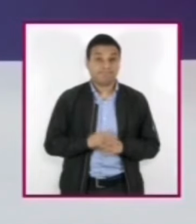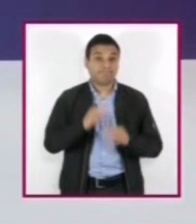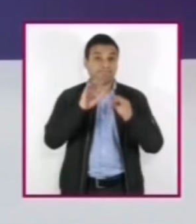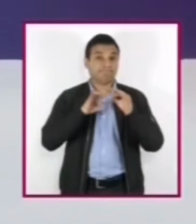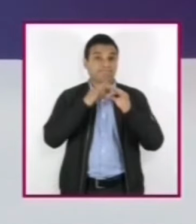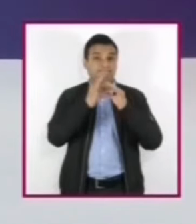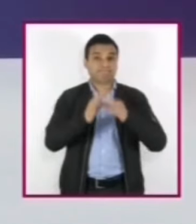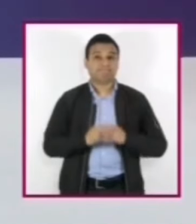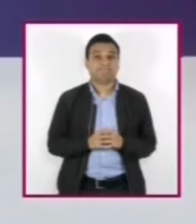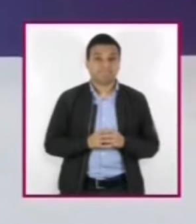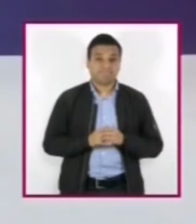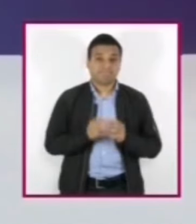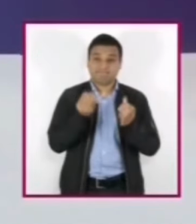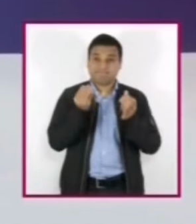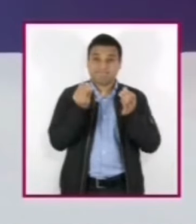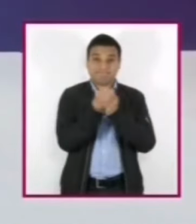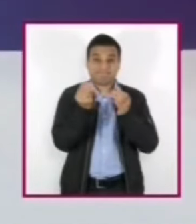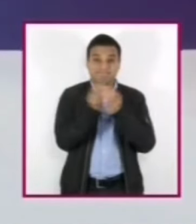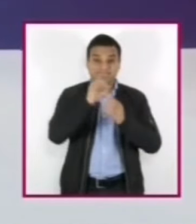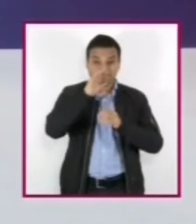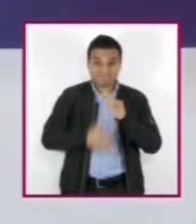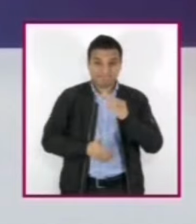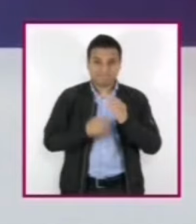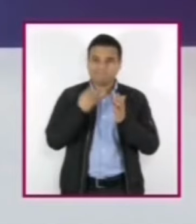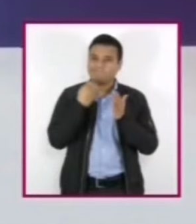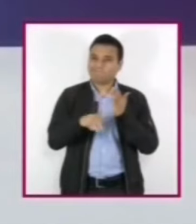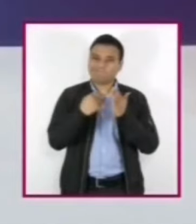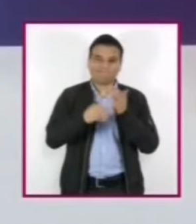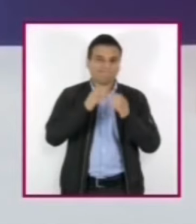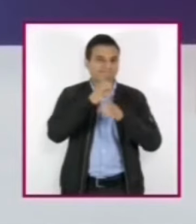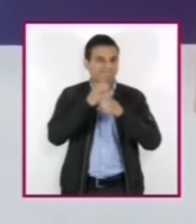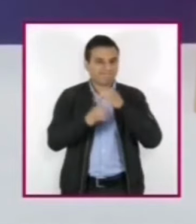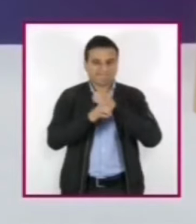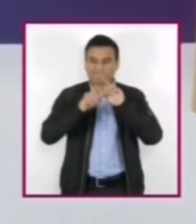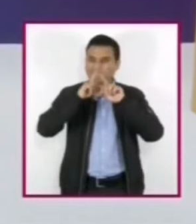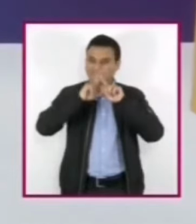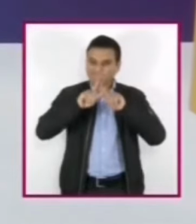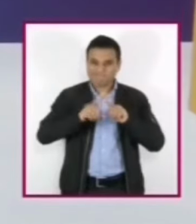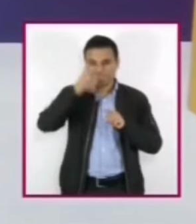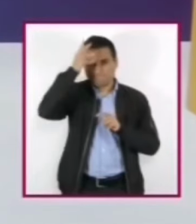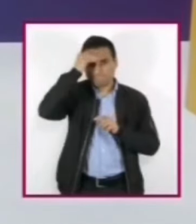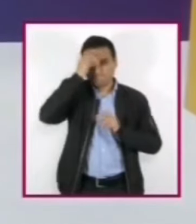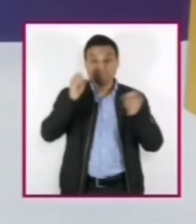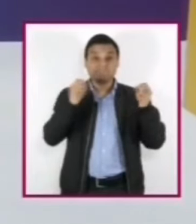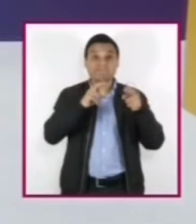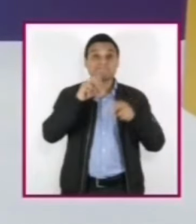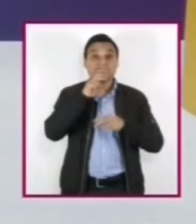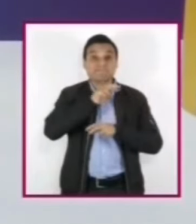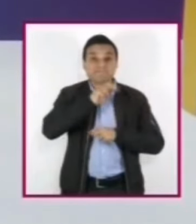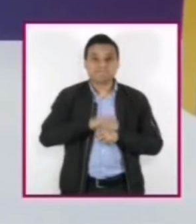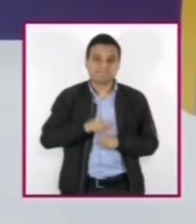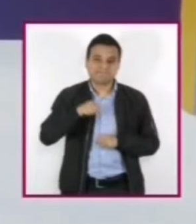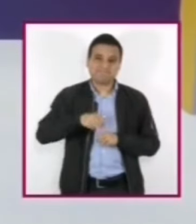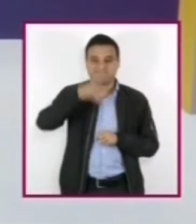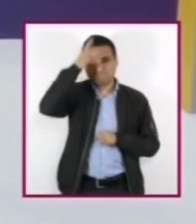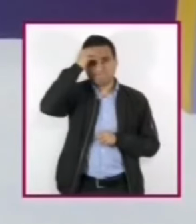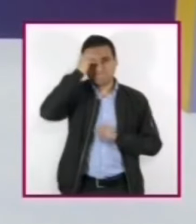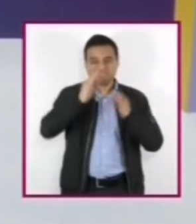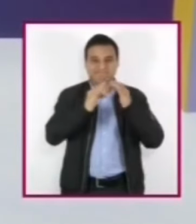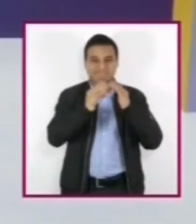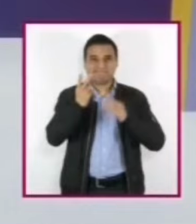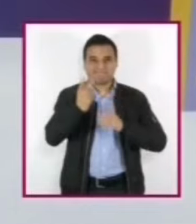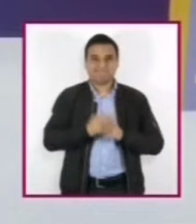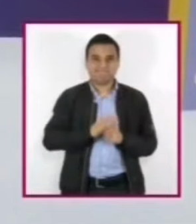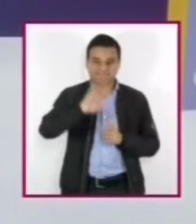Listo, terminamos, pero aún nos queda mucho por explorar y descubrir. Así que nos vemos pronto aquí en Aprende en Casa